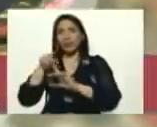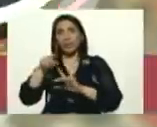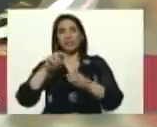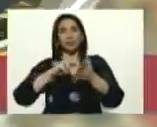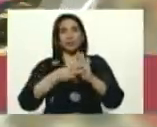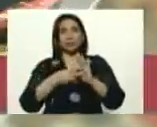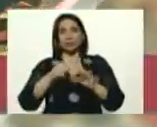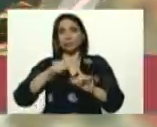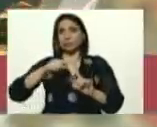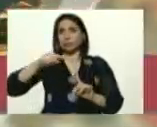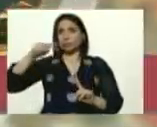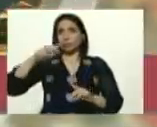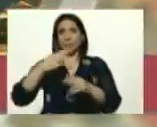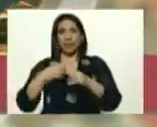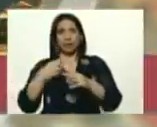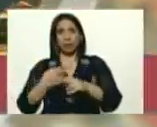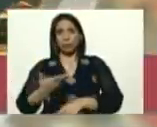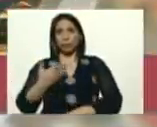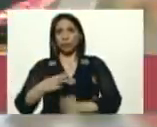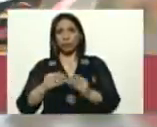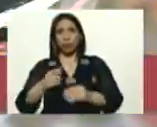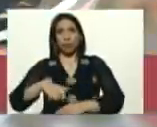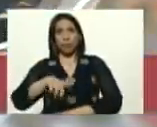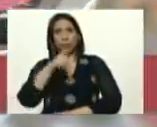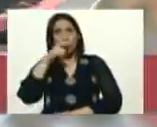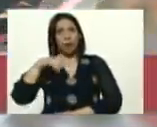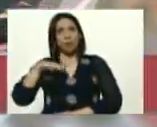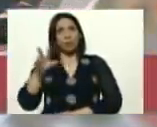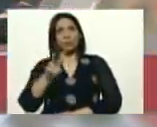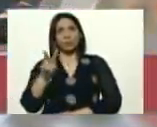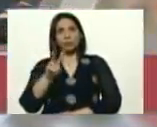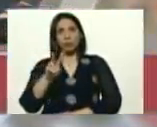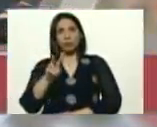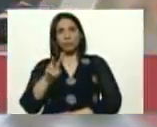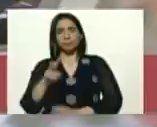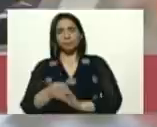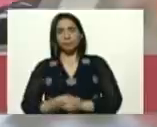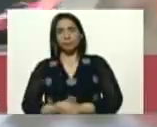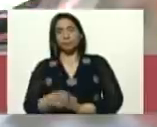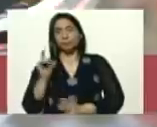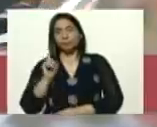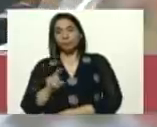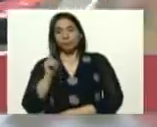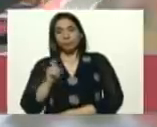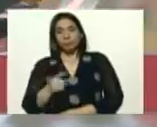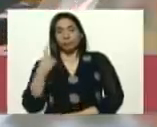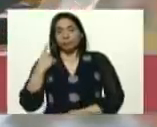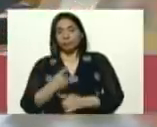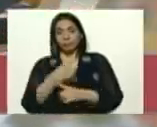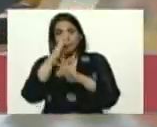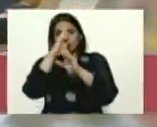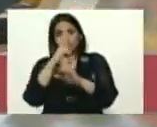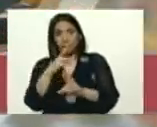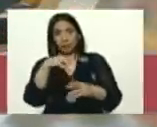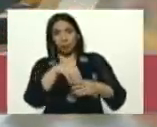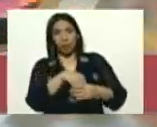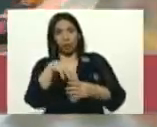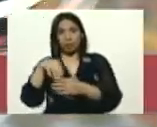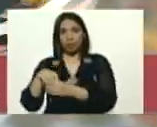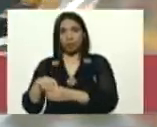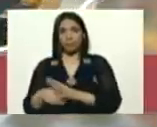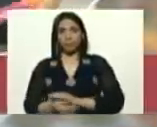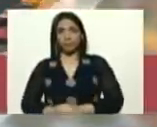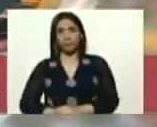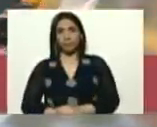bueno, un riesgo importante para toda la población. Y por eso la necesidad de que se respete la cuarentena,